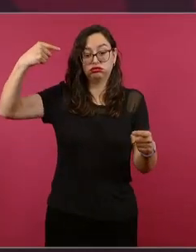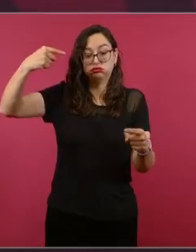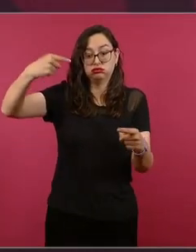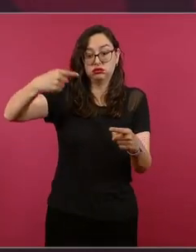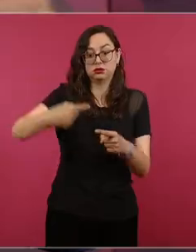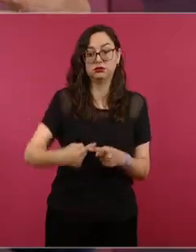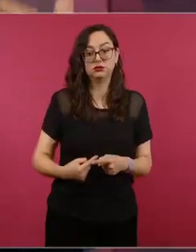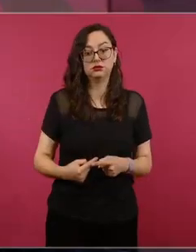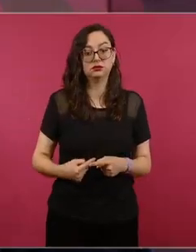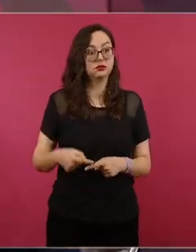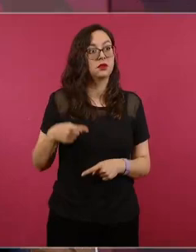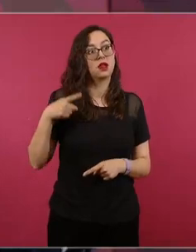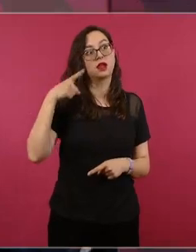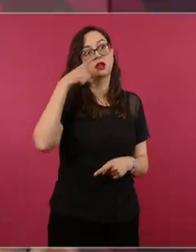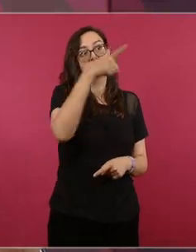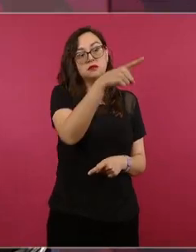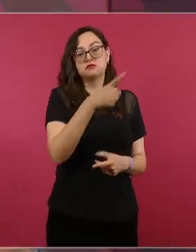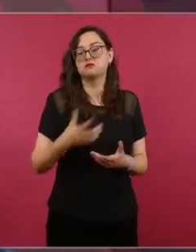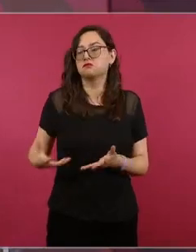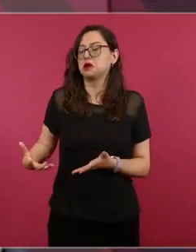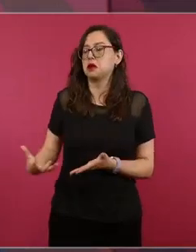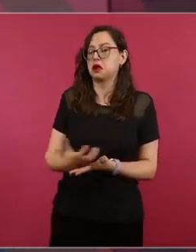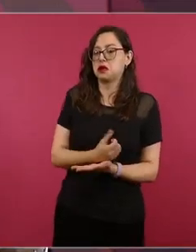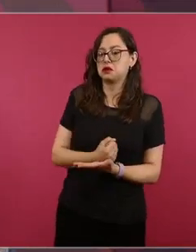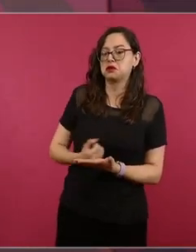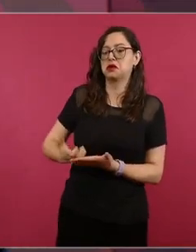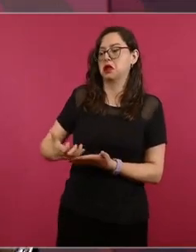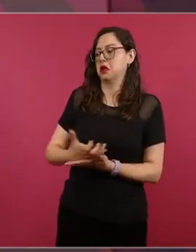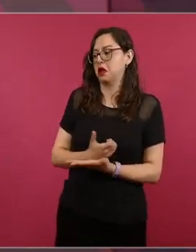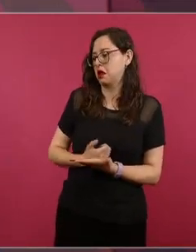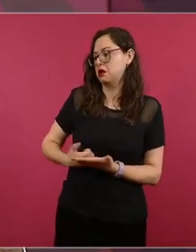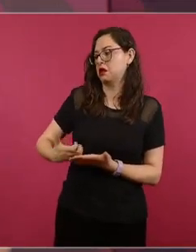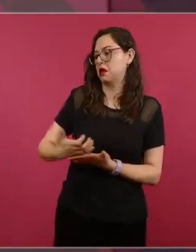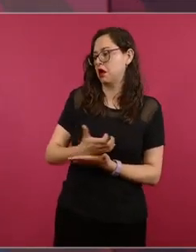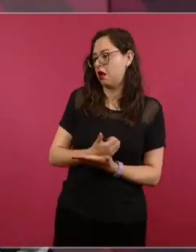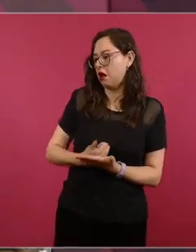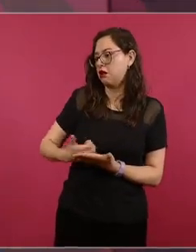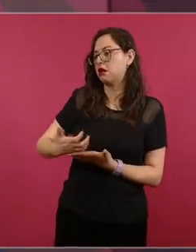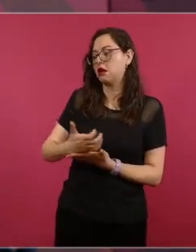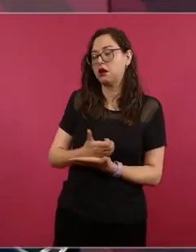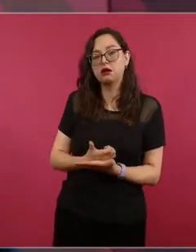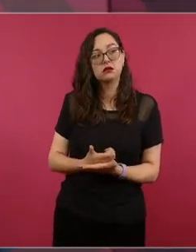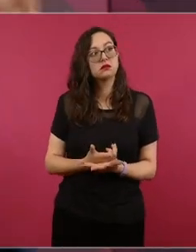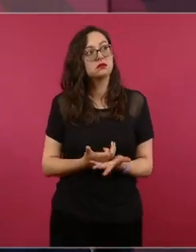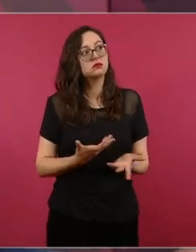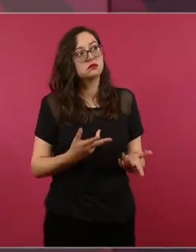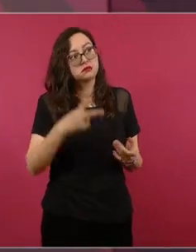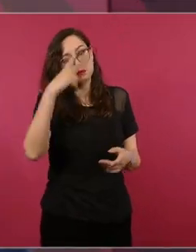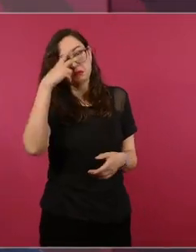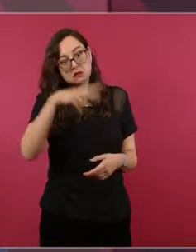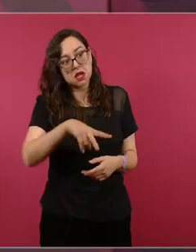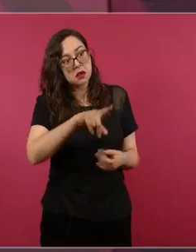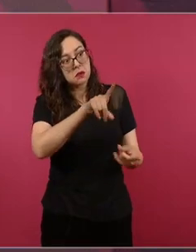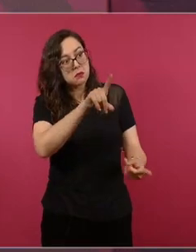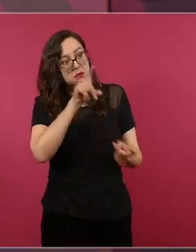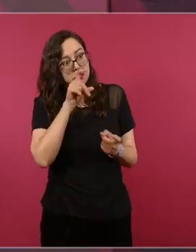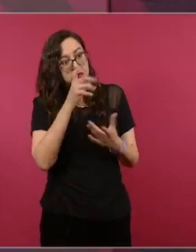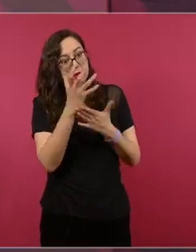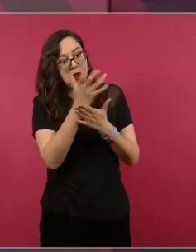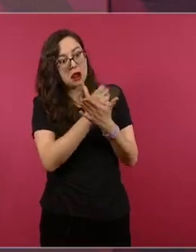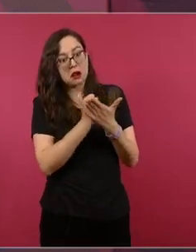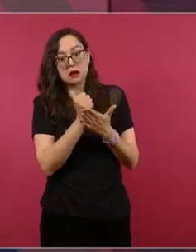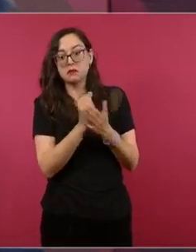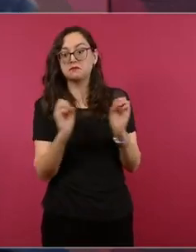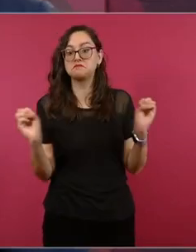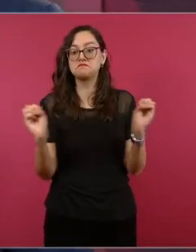pues el país no recibía prácticamente nada de utilidades,